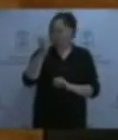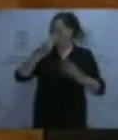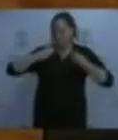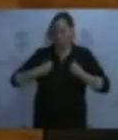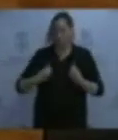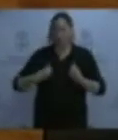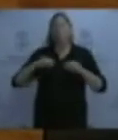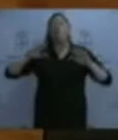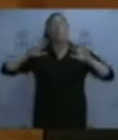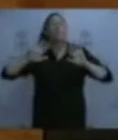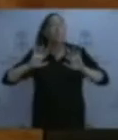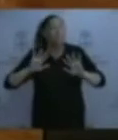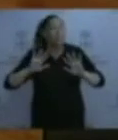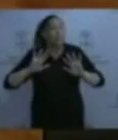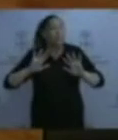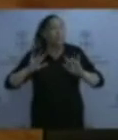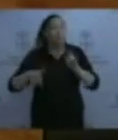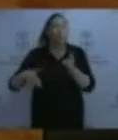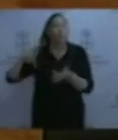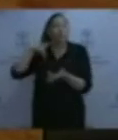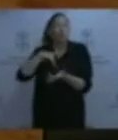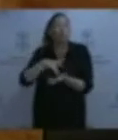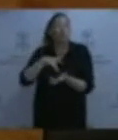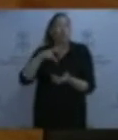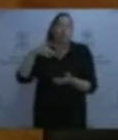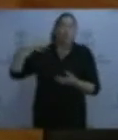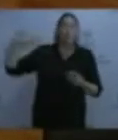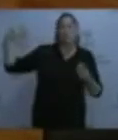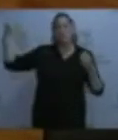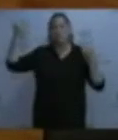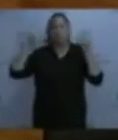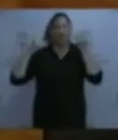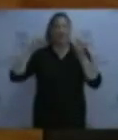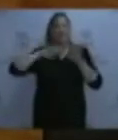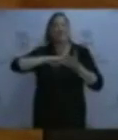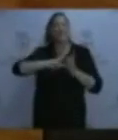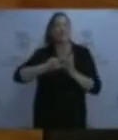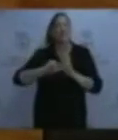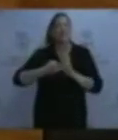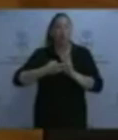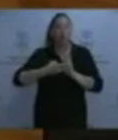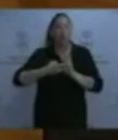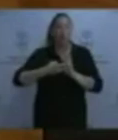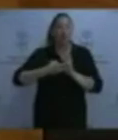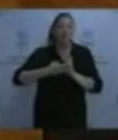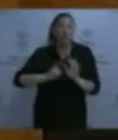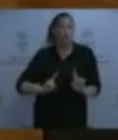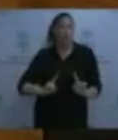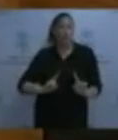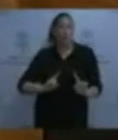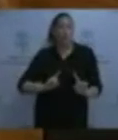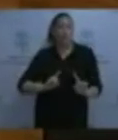Ahora bien, cuando pensábamos que nuestro sistema era estupendo,